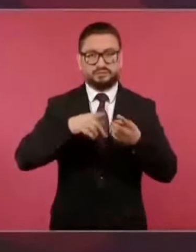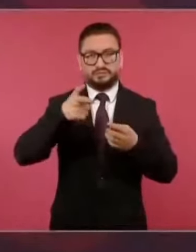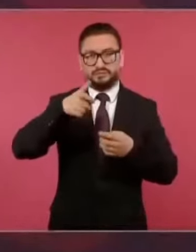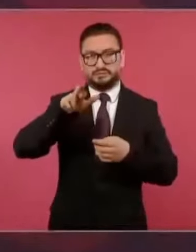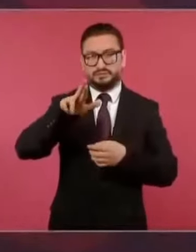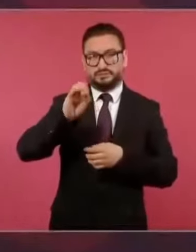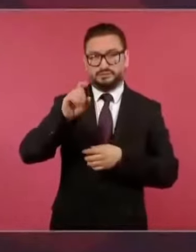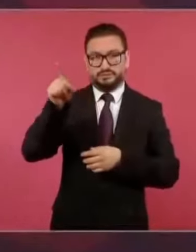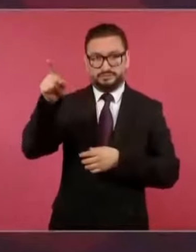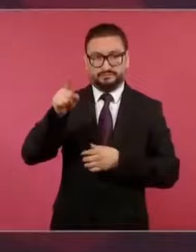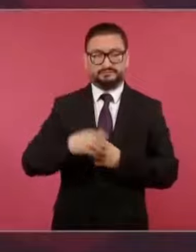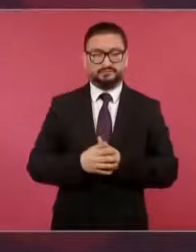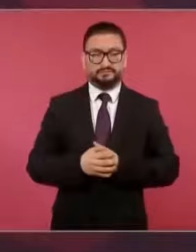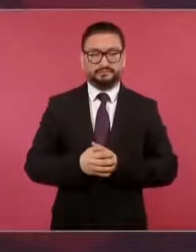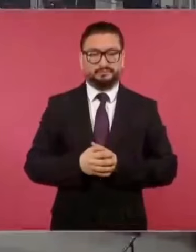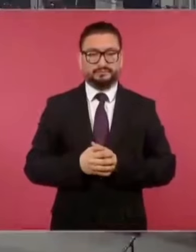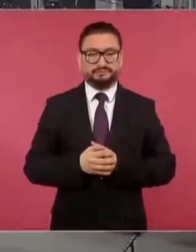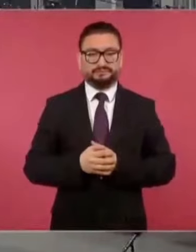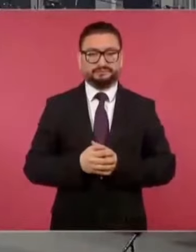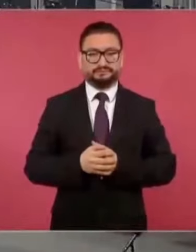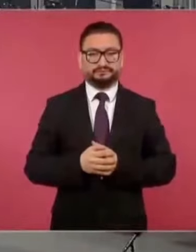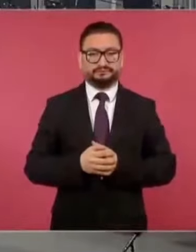Roo.